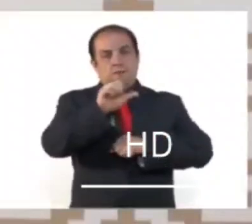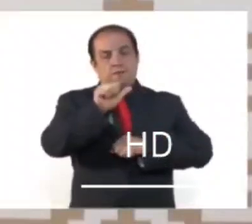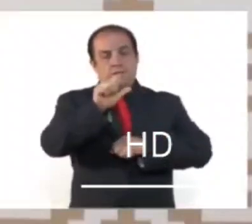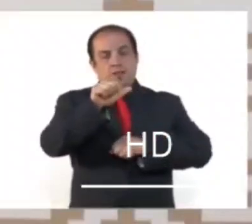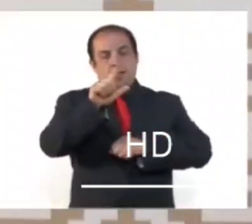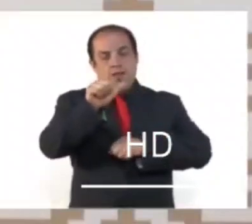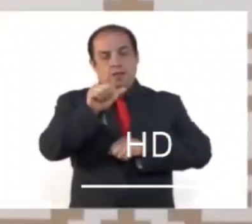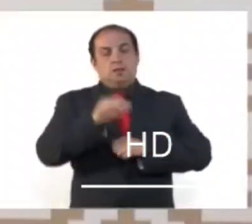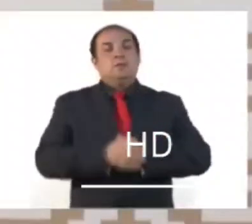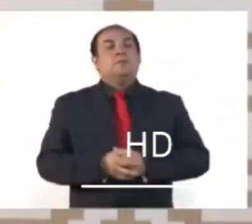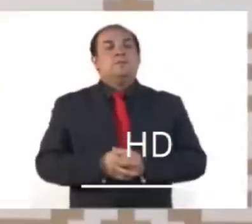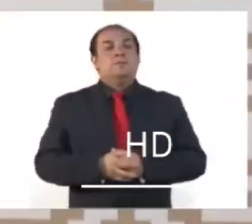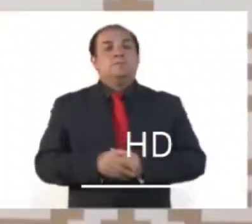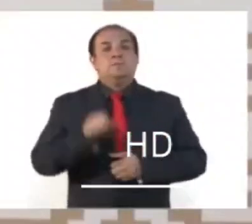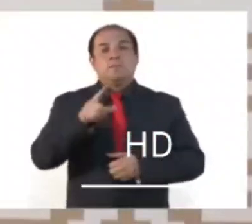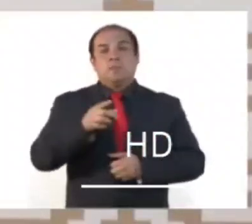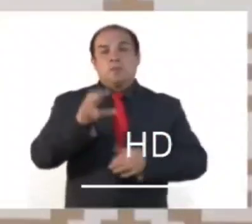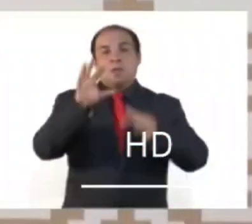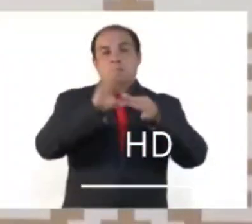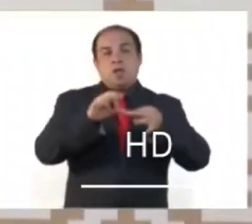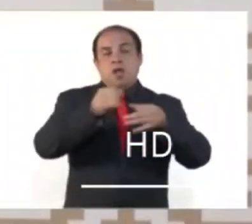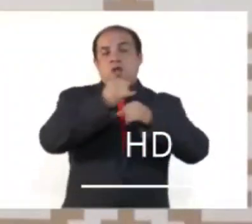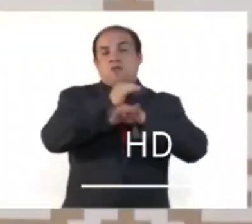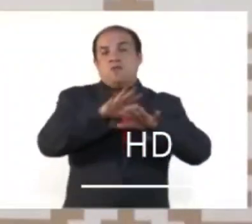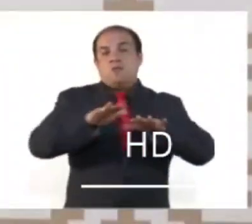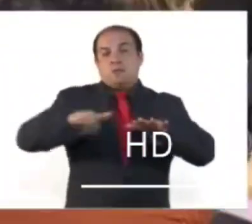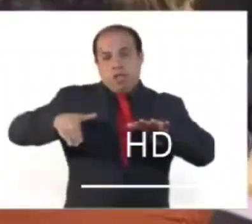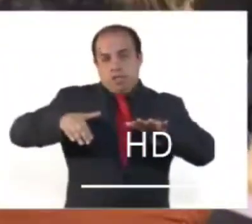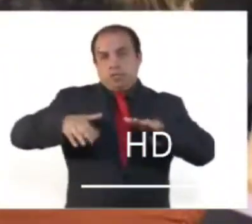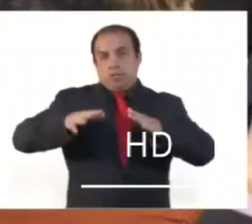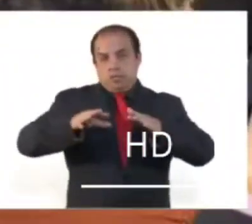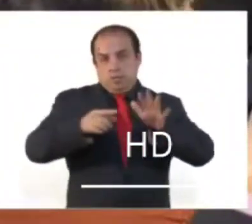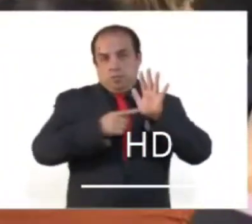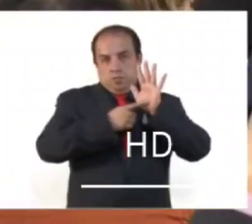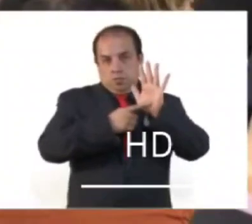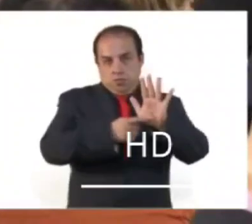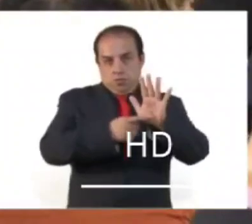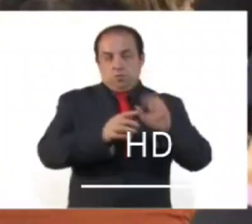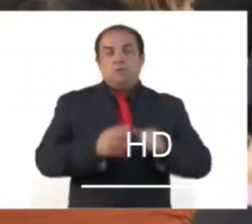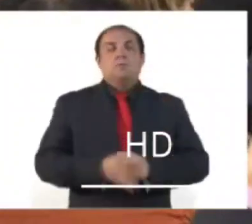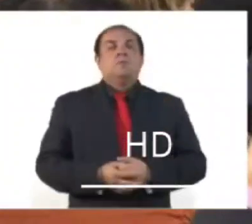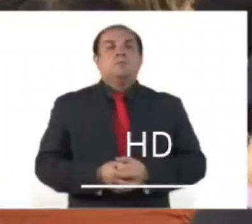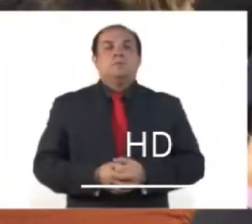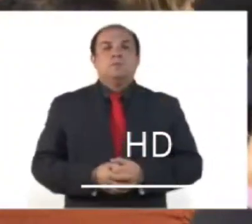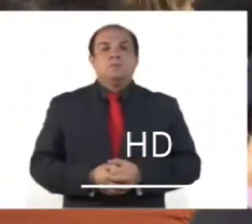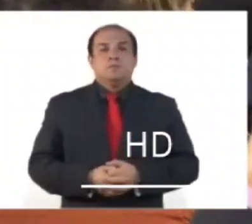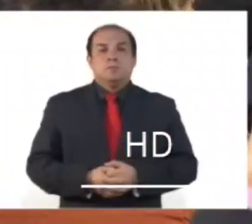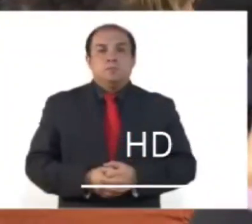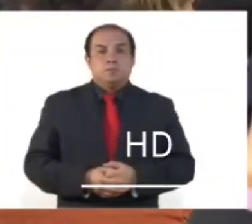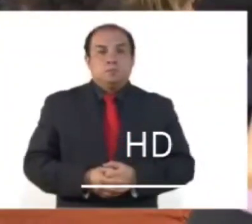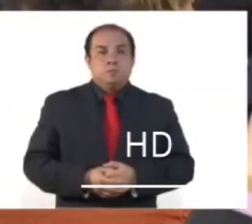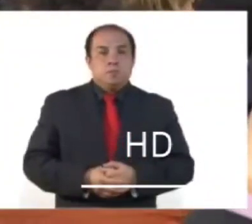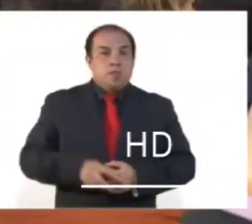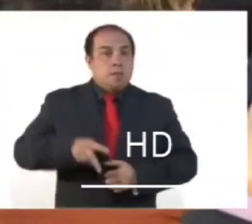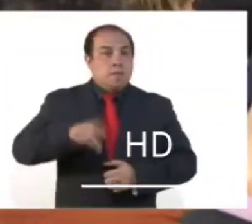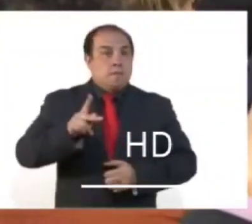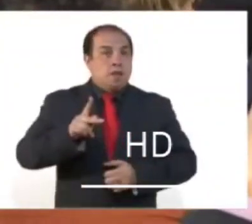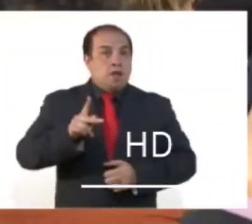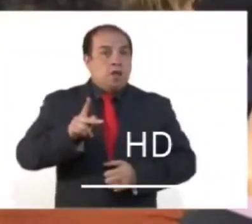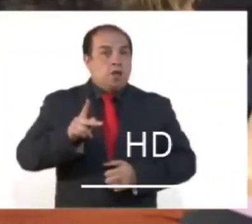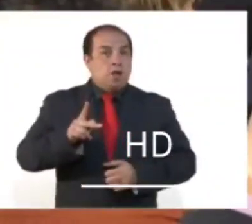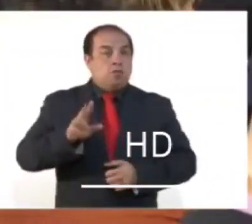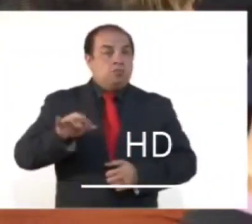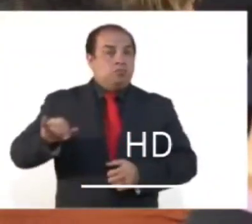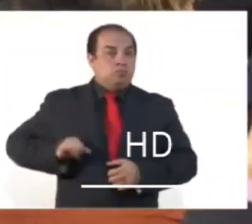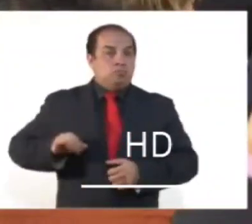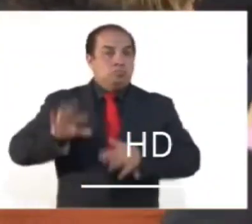Cabani y dimos a conocer algunos de los datos que ahorita se han mostrado. Pero nos interesaba platicar con